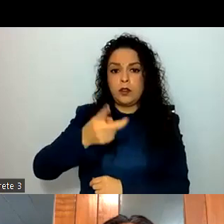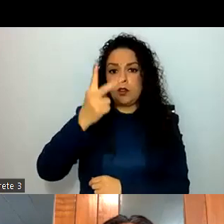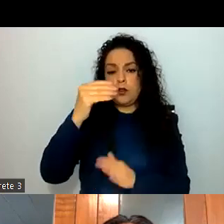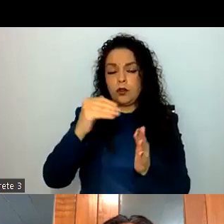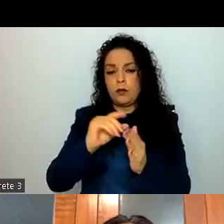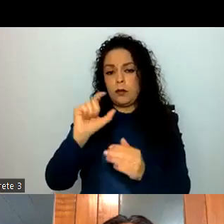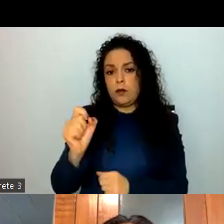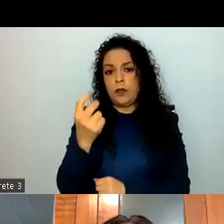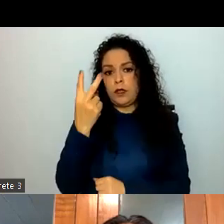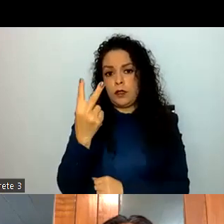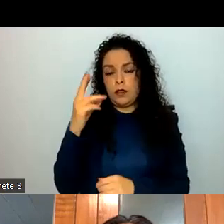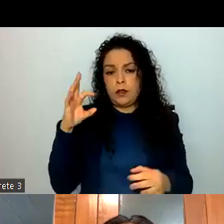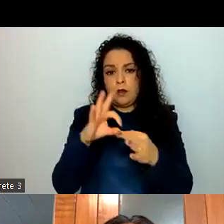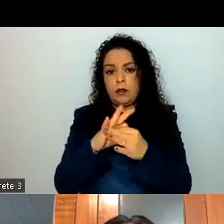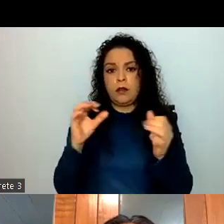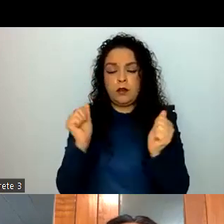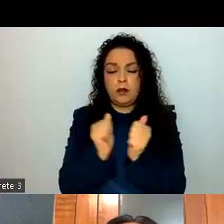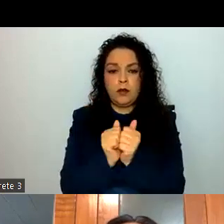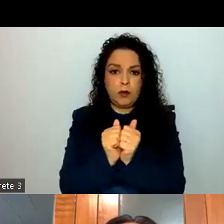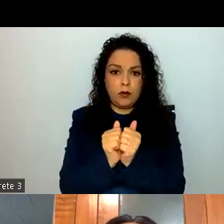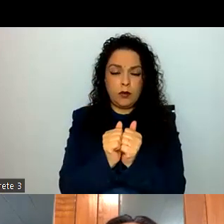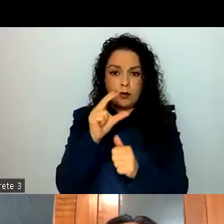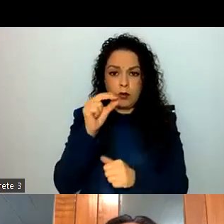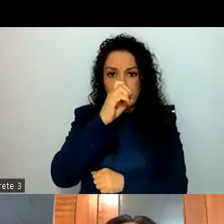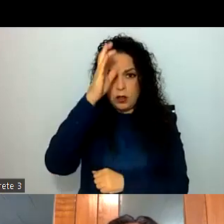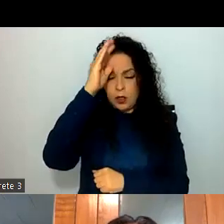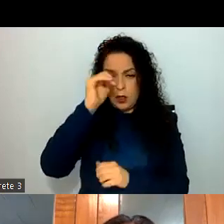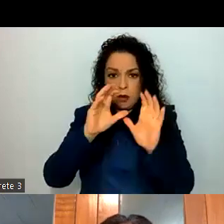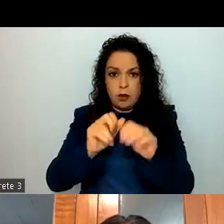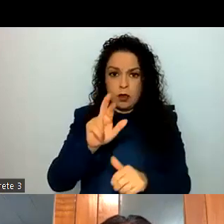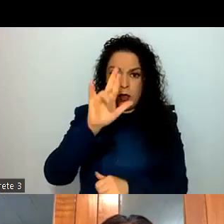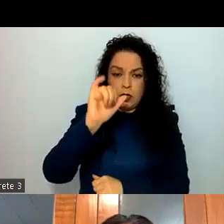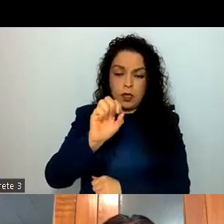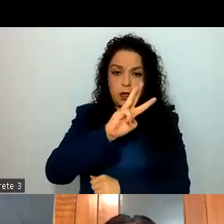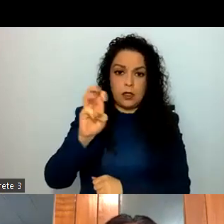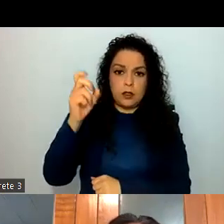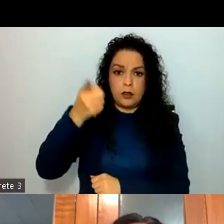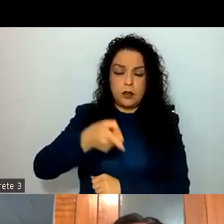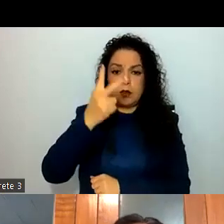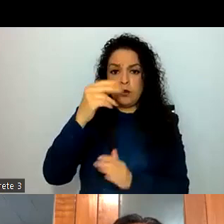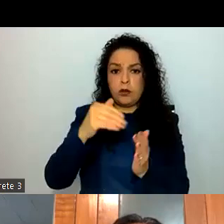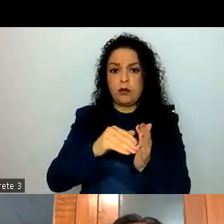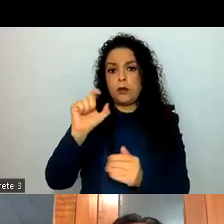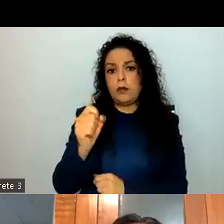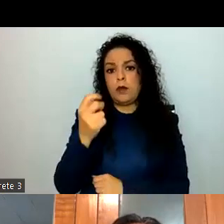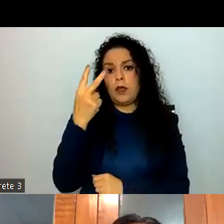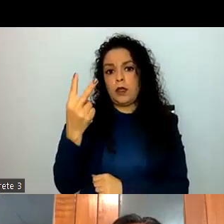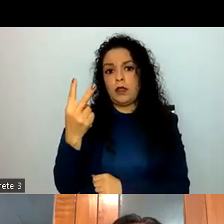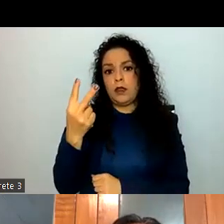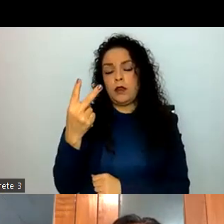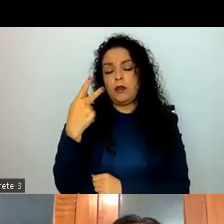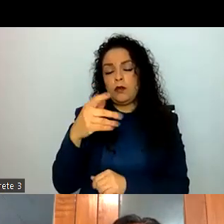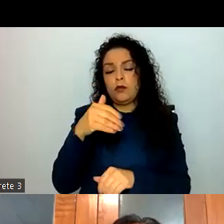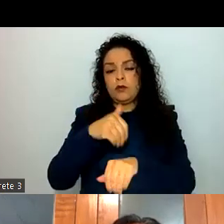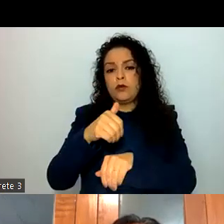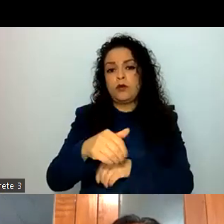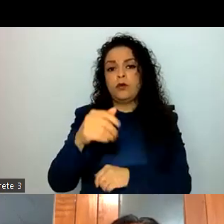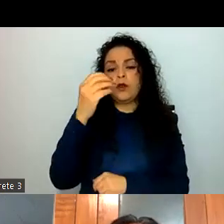RR.IP.1583/2022, relacionada al recurso de inconformidad RIA 300/22 del cumplimiento de la resolución del folio